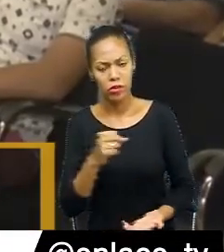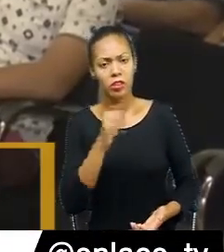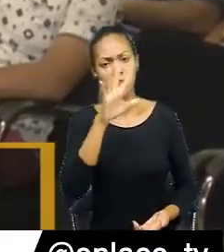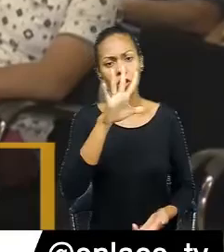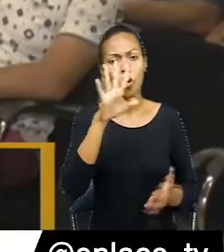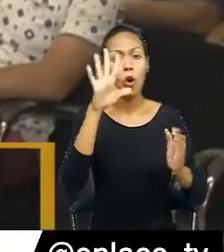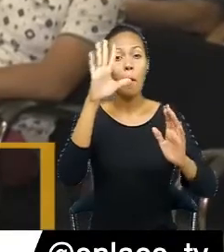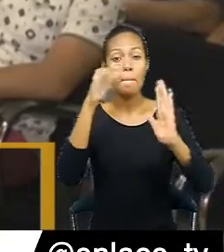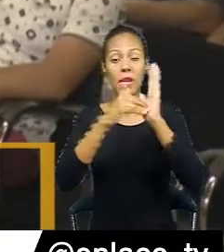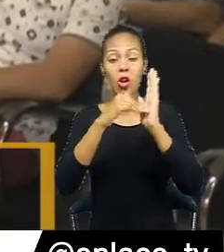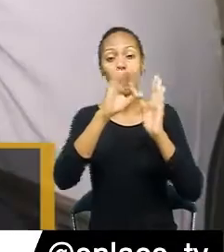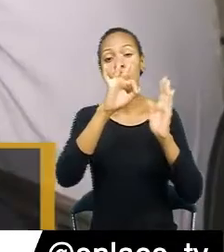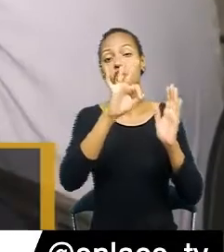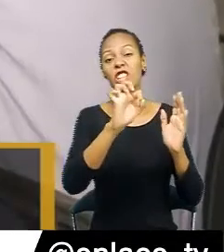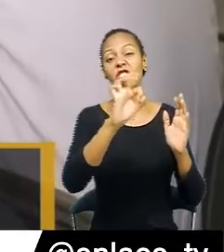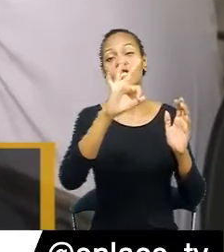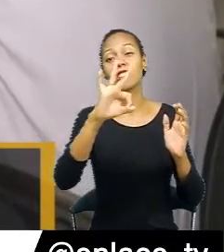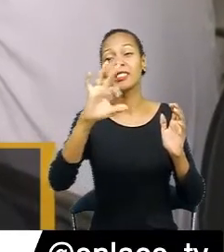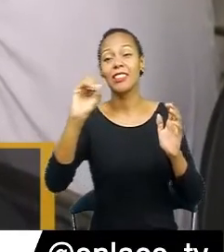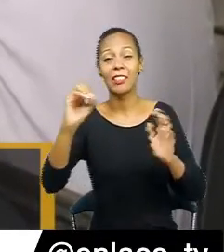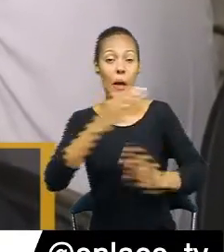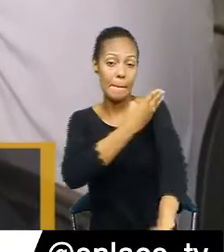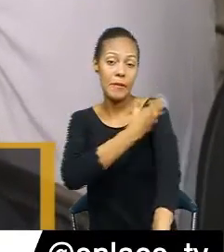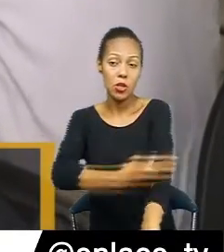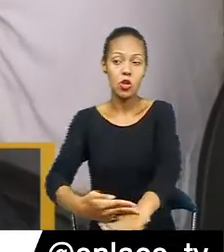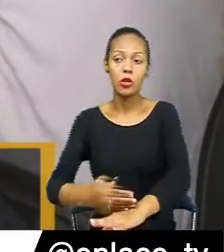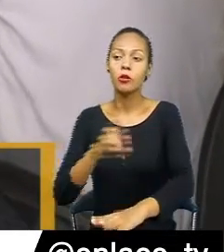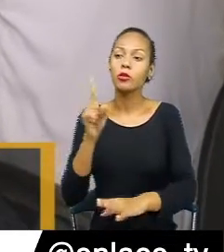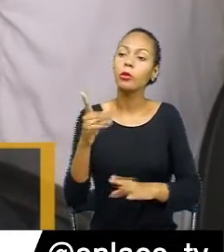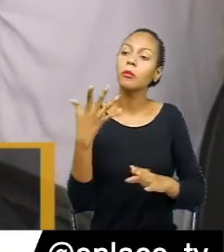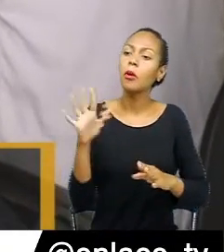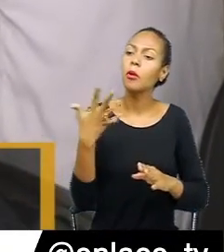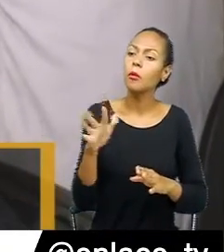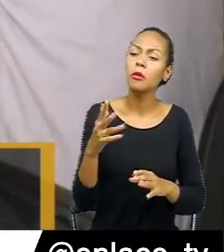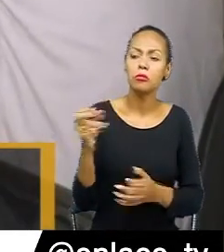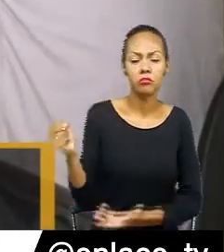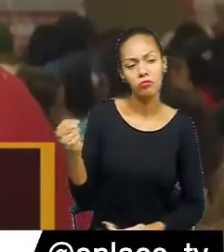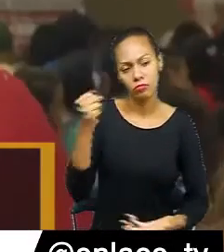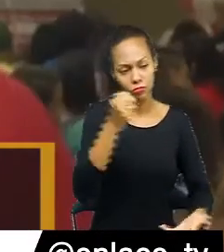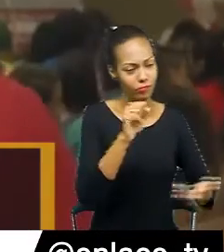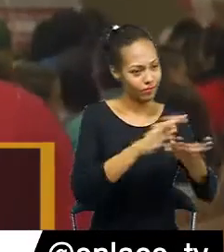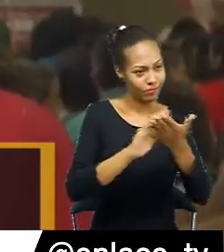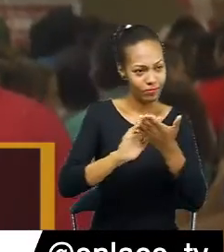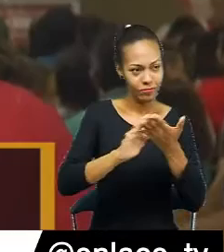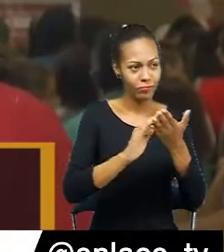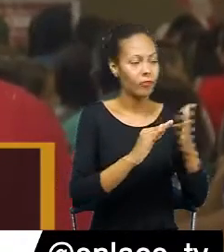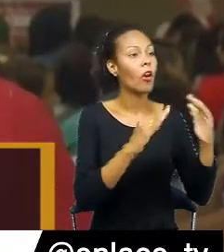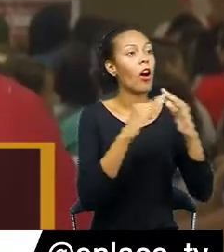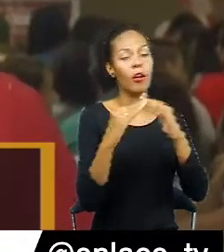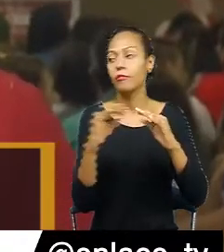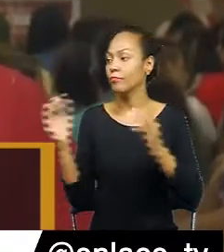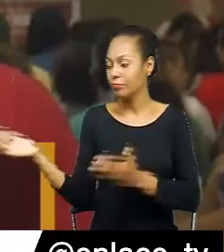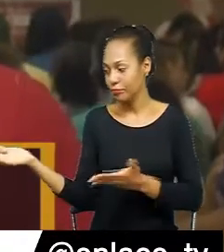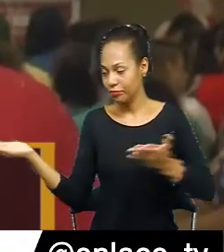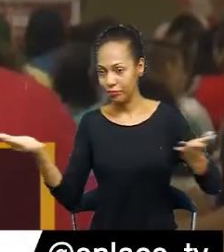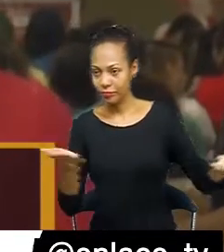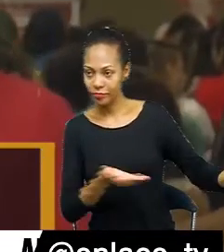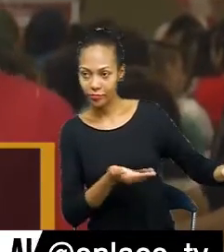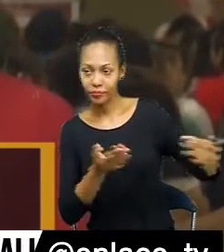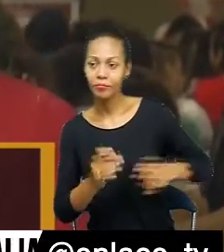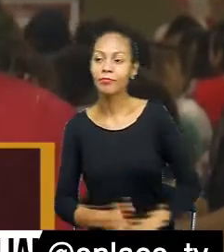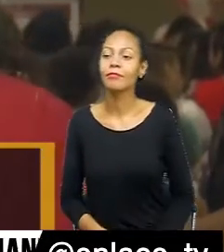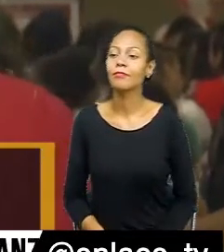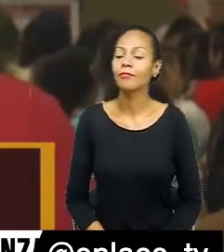de pesos, contribuyendo así a la satisfacción de los barranqueños de tener un techo digno. En este momento estamos en apertura de la